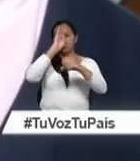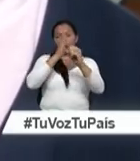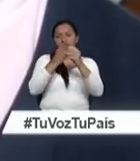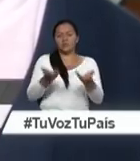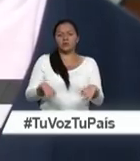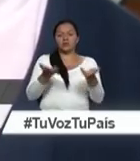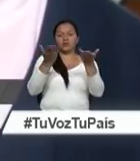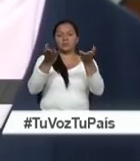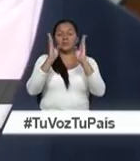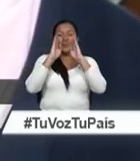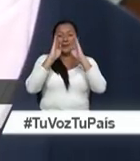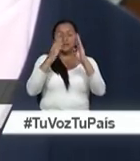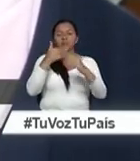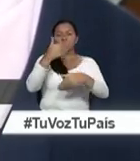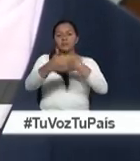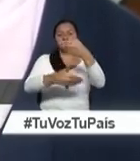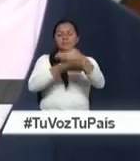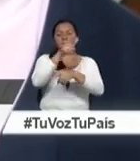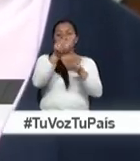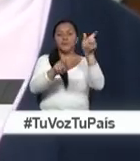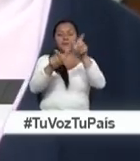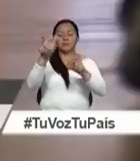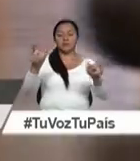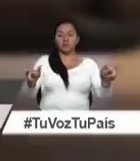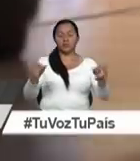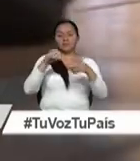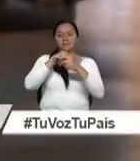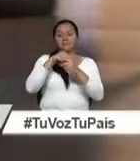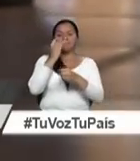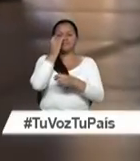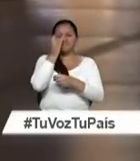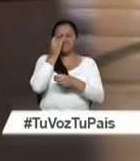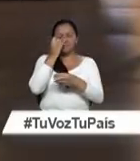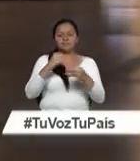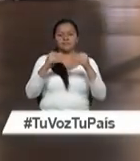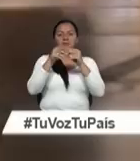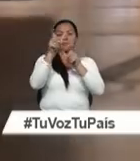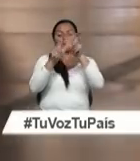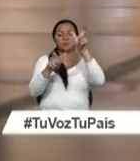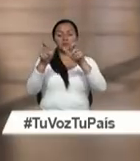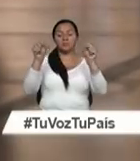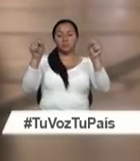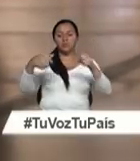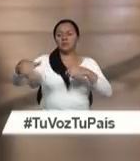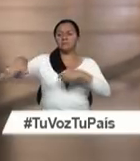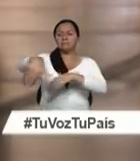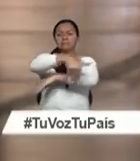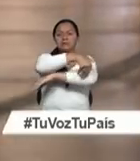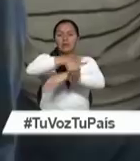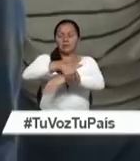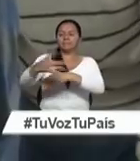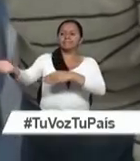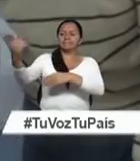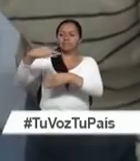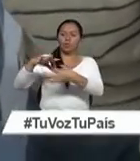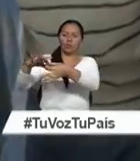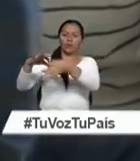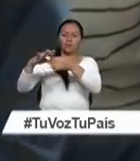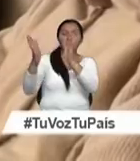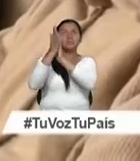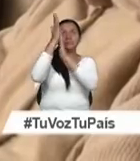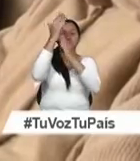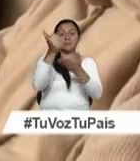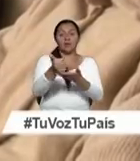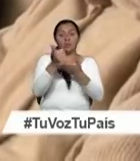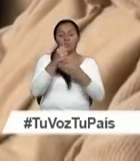brindar atención a las personas indigentes, personas que pueden colaborar para el mantenimiento de la obra, y